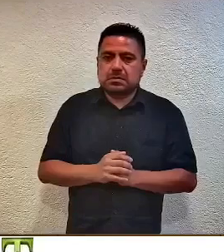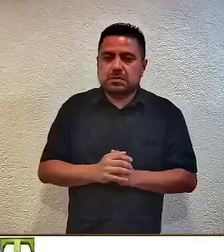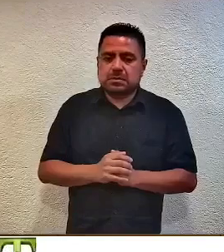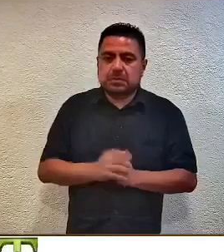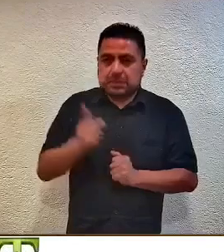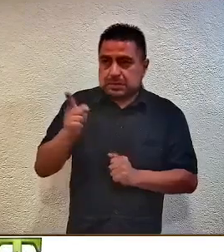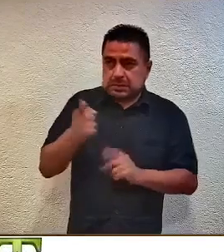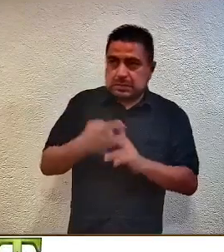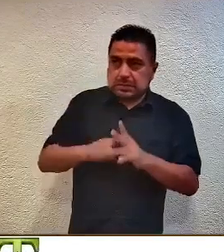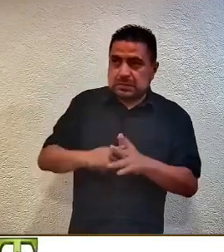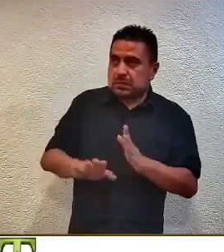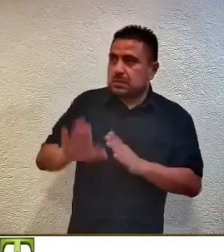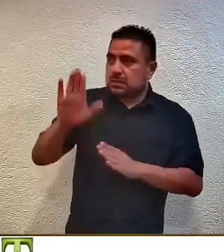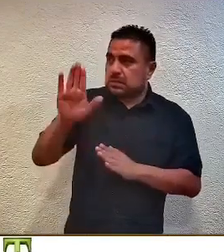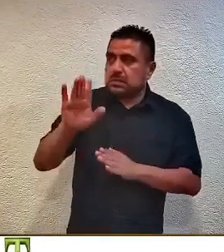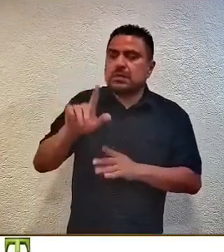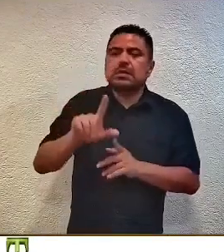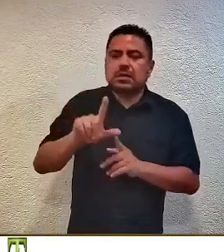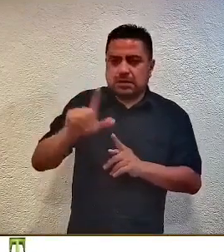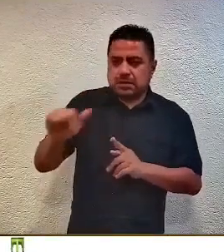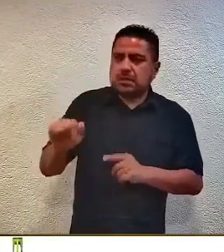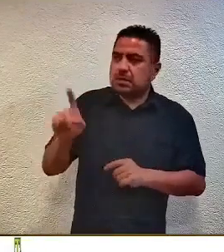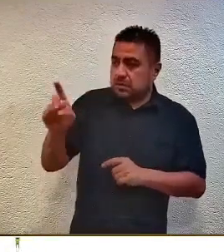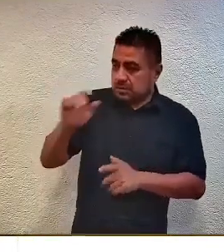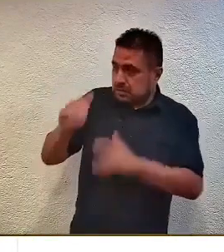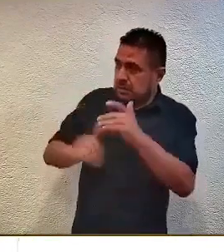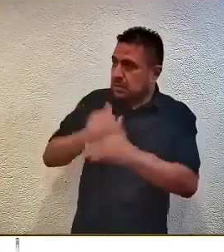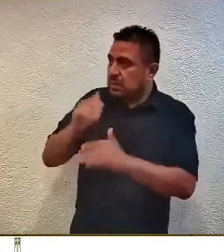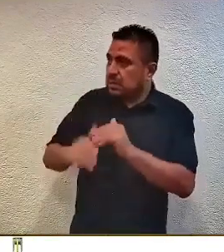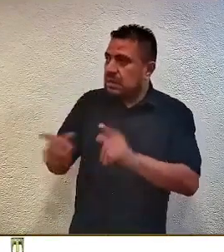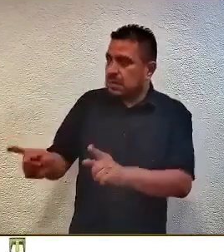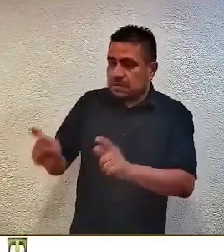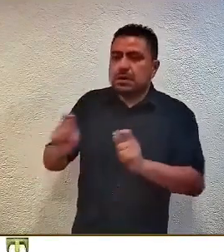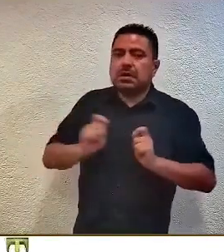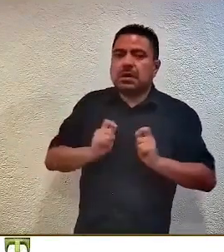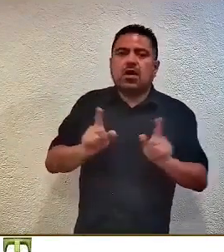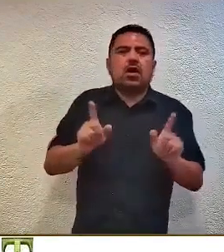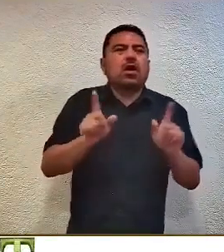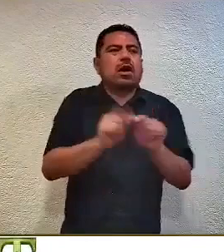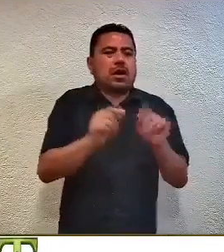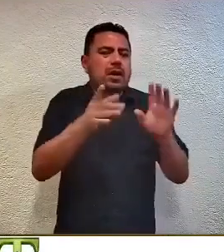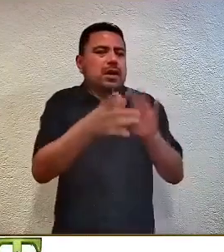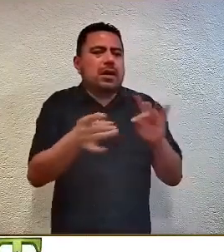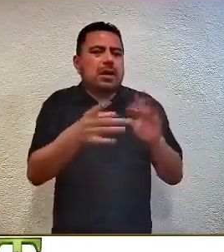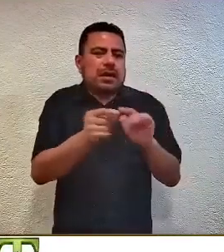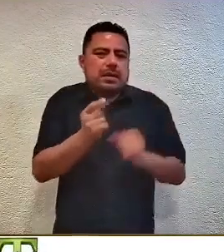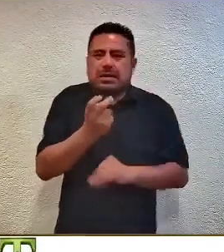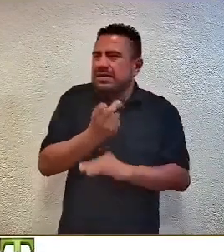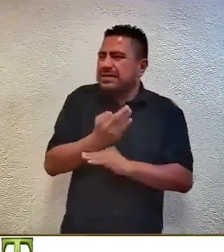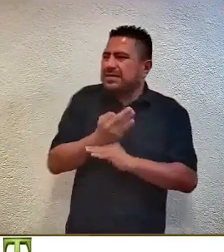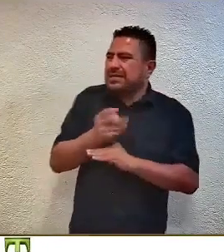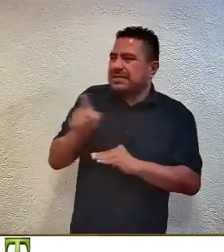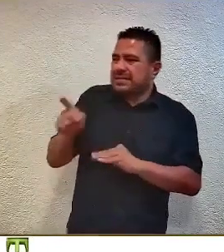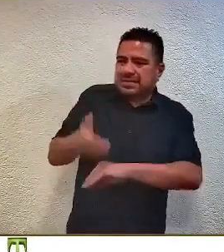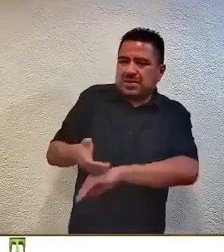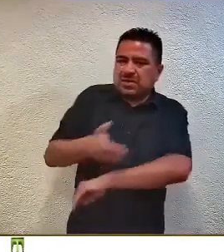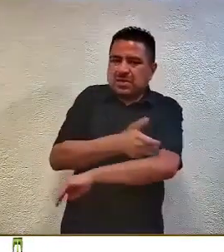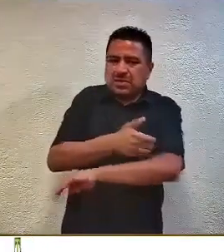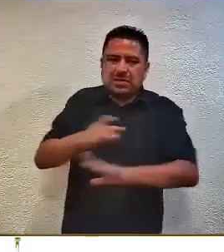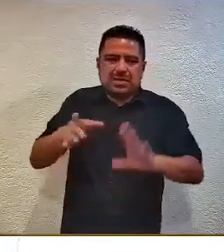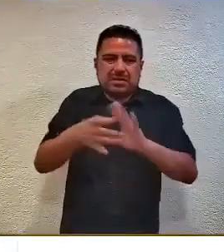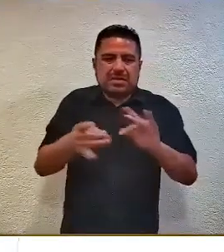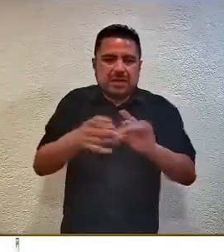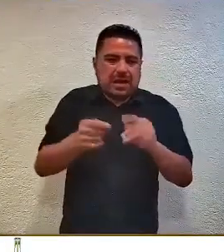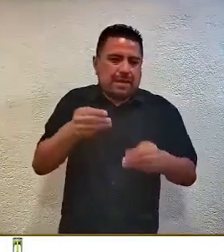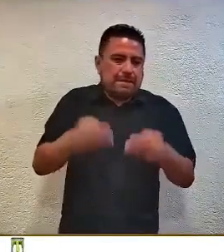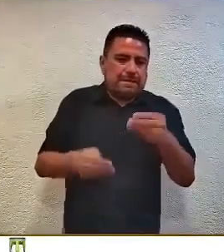iba a intervenir. Adelante. Después, usted con mucho gusto, solamente para precisar lo que comentó la compañera